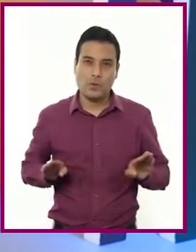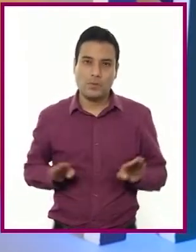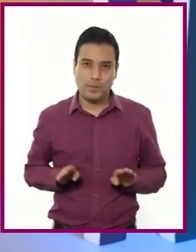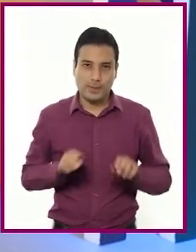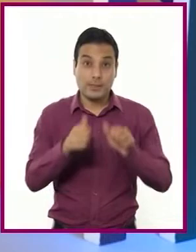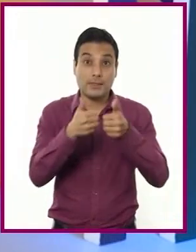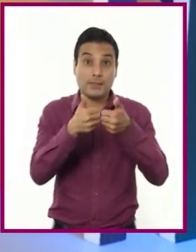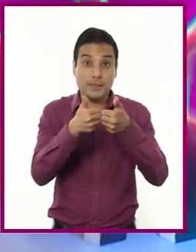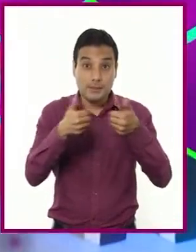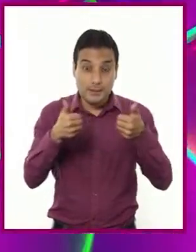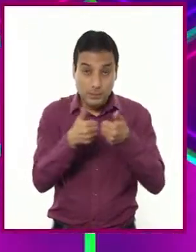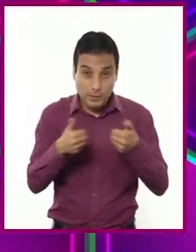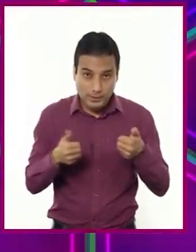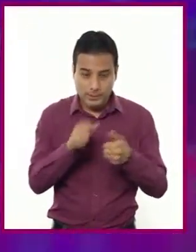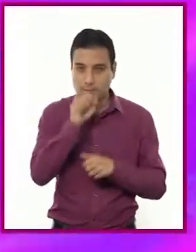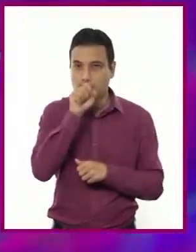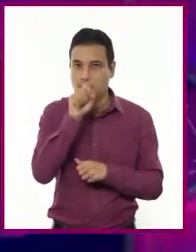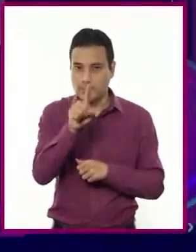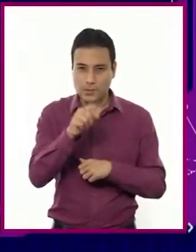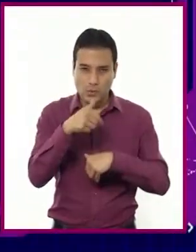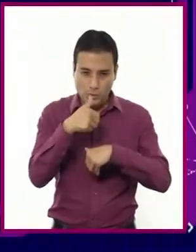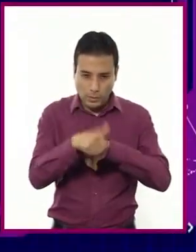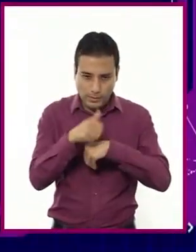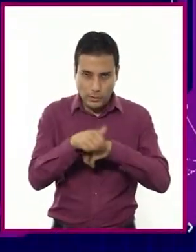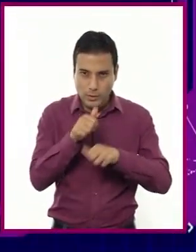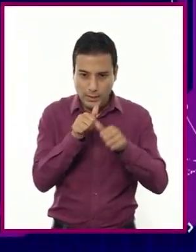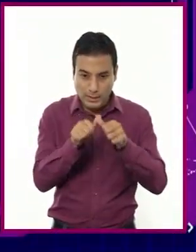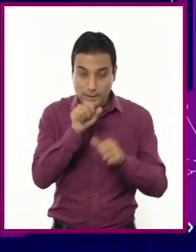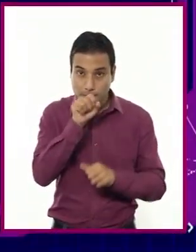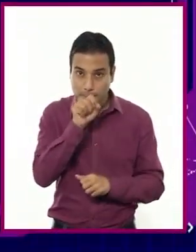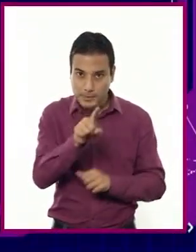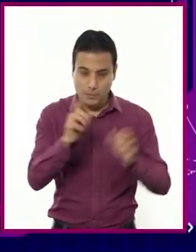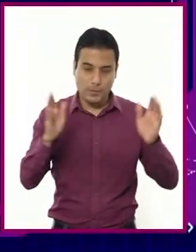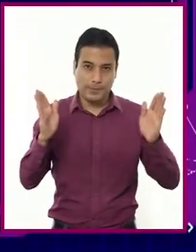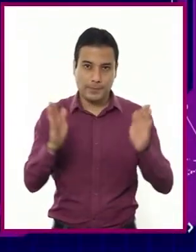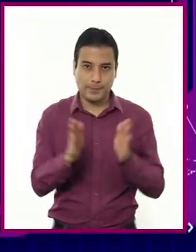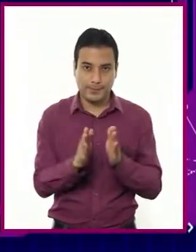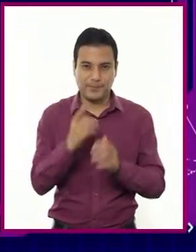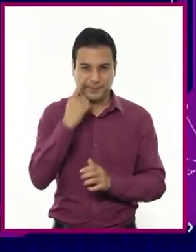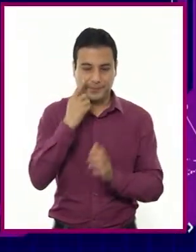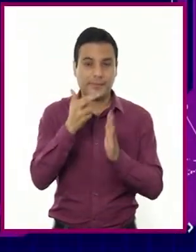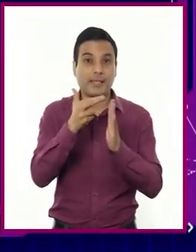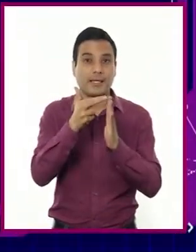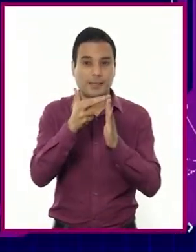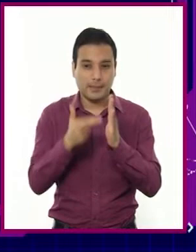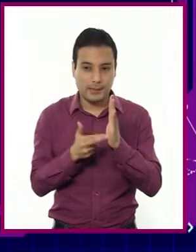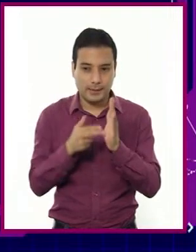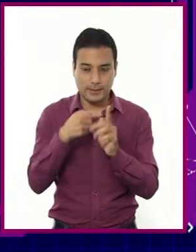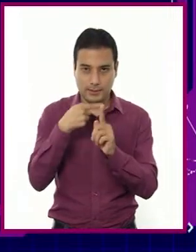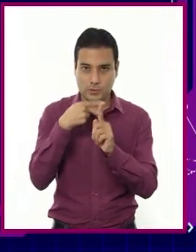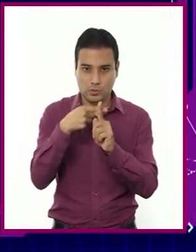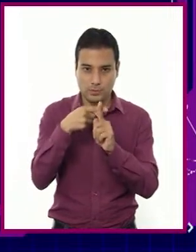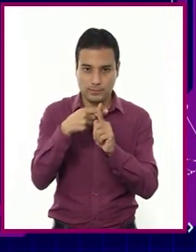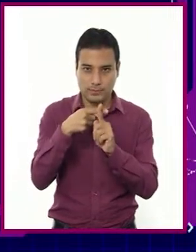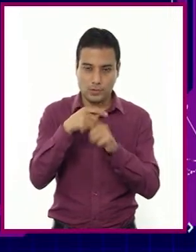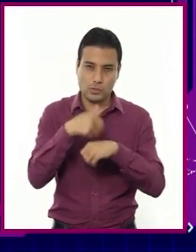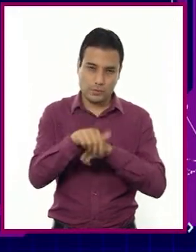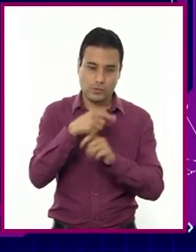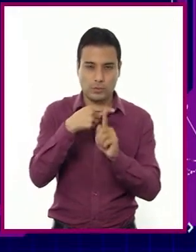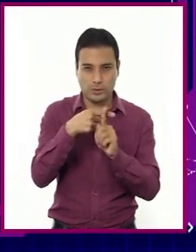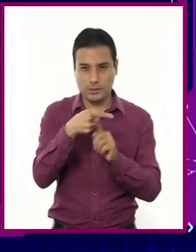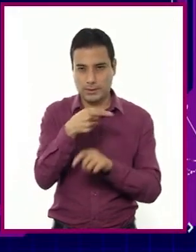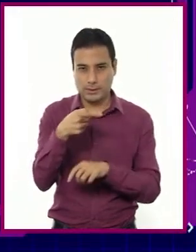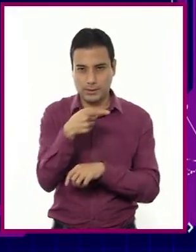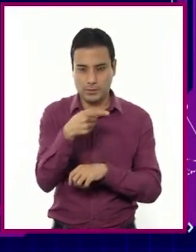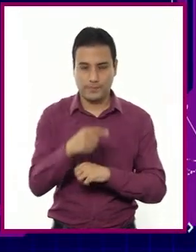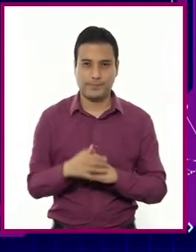reducción de términos semejantes. Recordemos las reglas de la adición de números positivos y negativos. Si